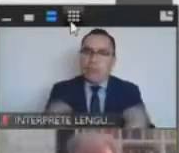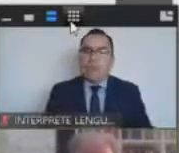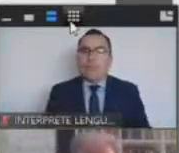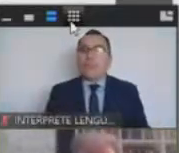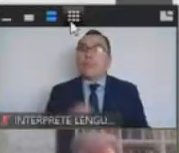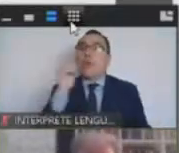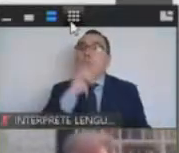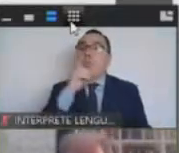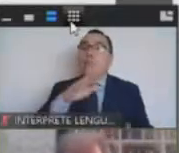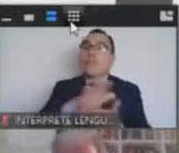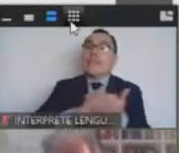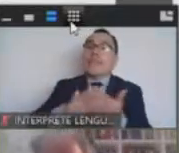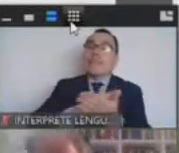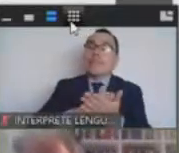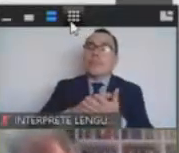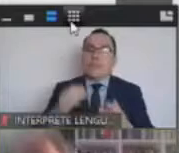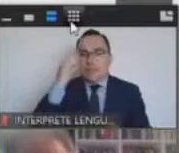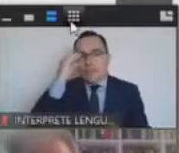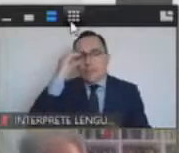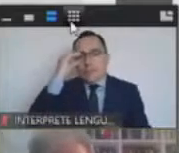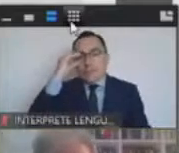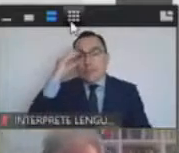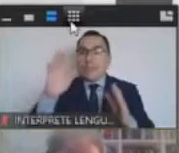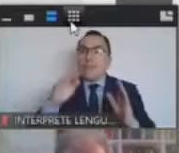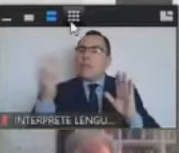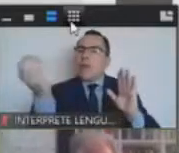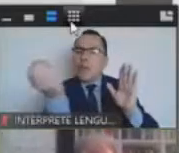ejemplo, las cifras de la pandemia.